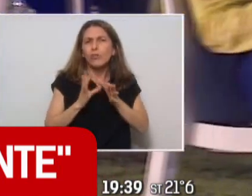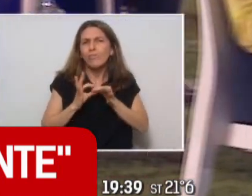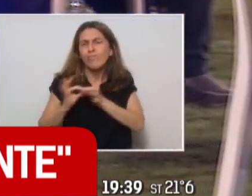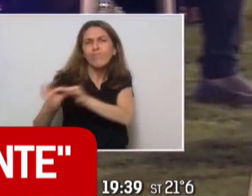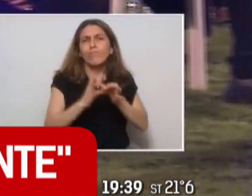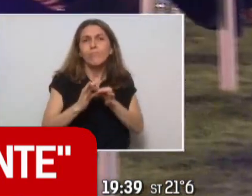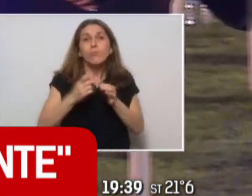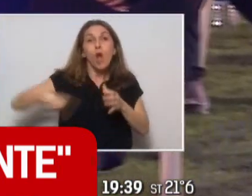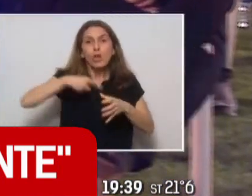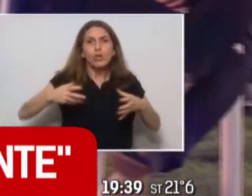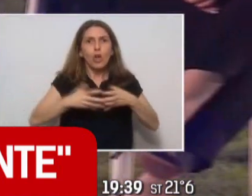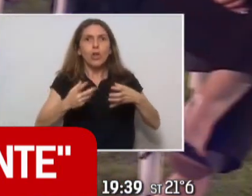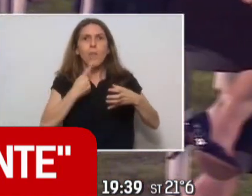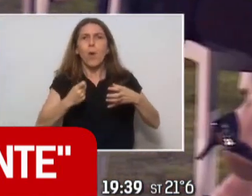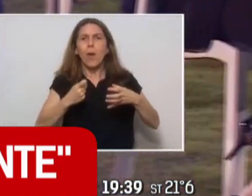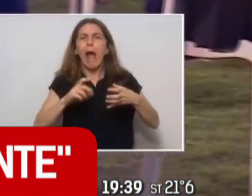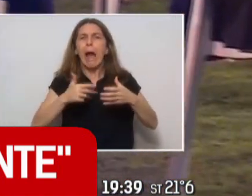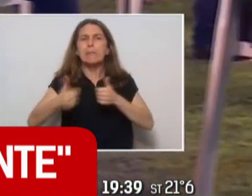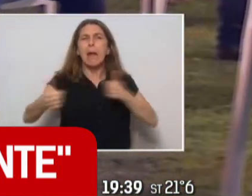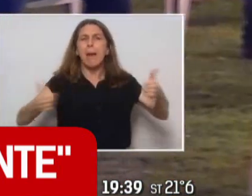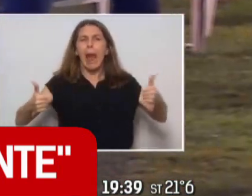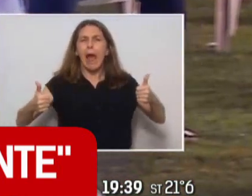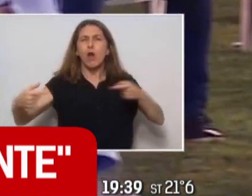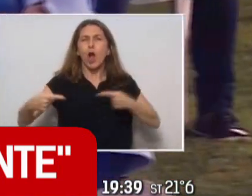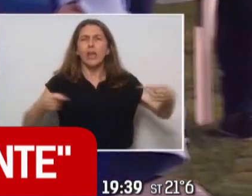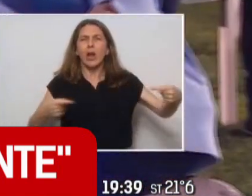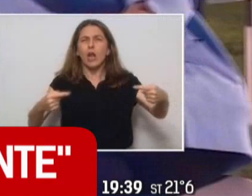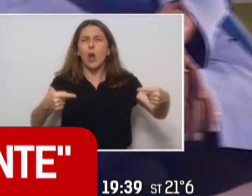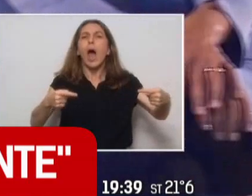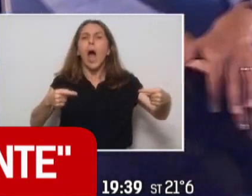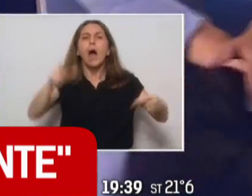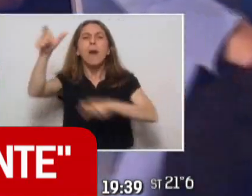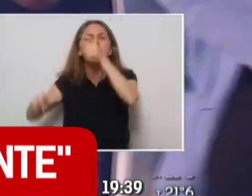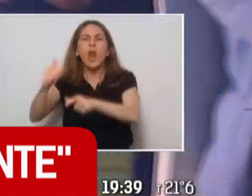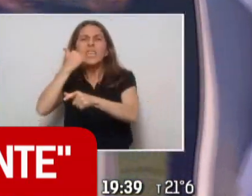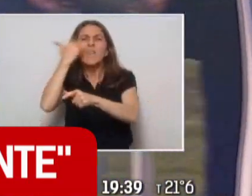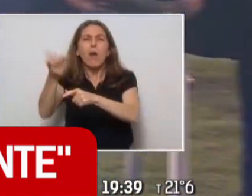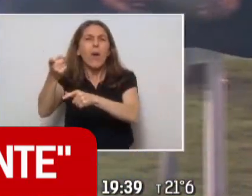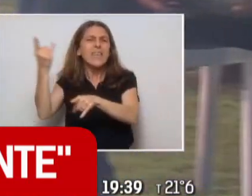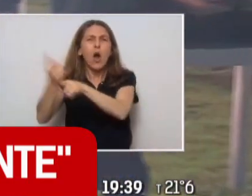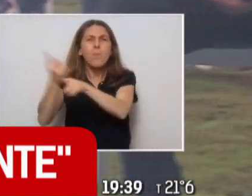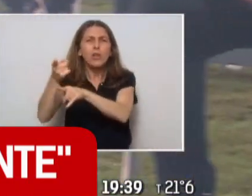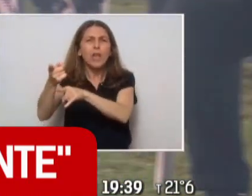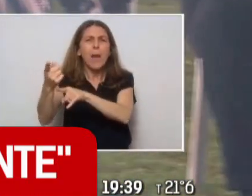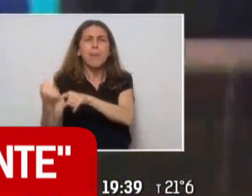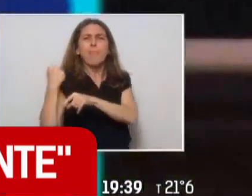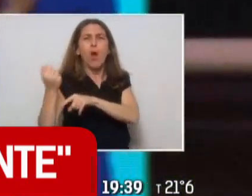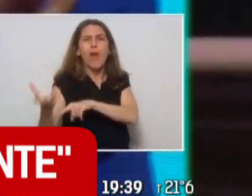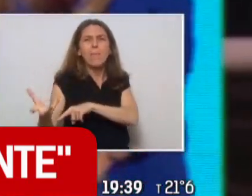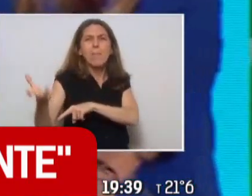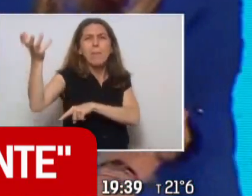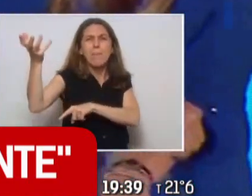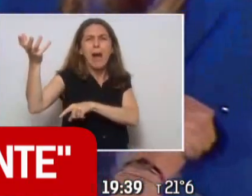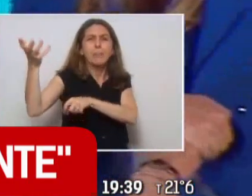darnos cuenta que divididos permitía que los sinvergüenzas de siempre se hicieran del poder en desmedro de la gente que